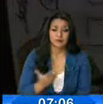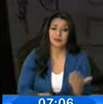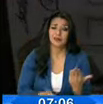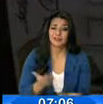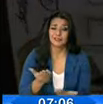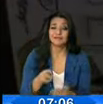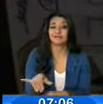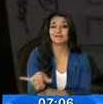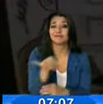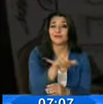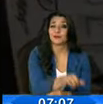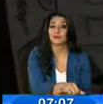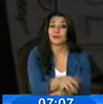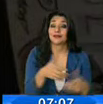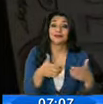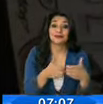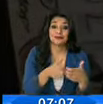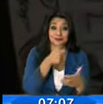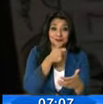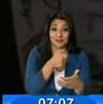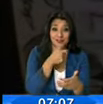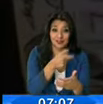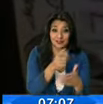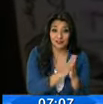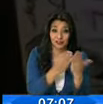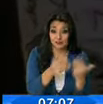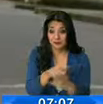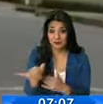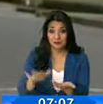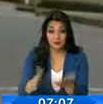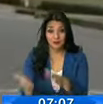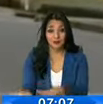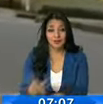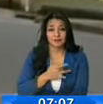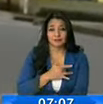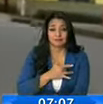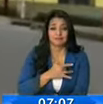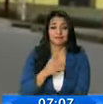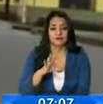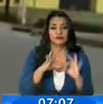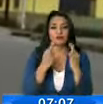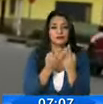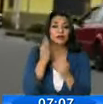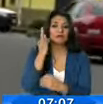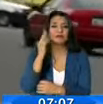misma suerte que el equipo periodístico de El Comercio, la familia de Cati prefirió no